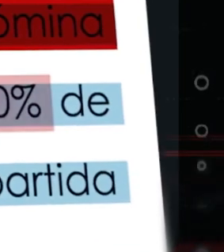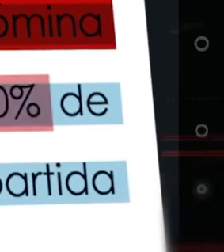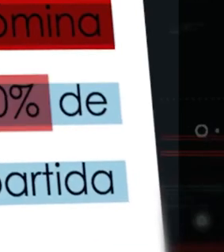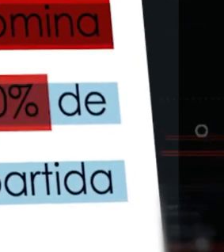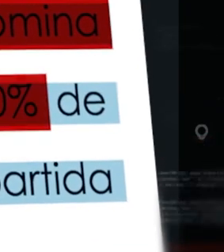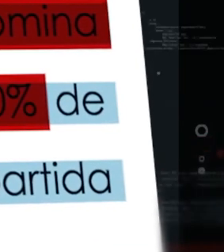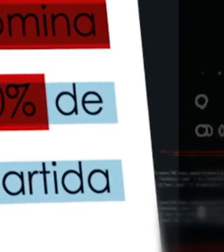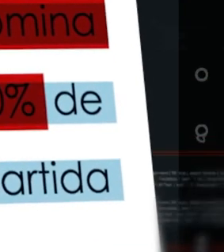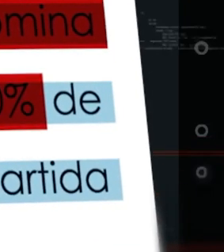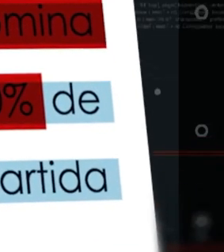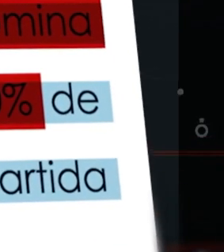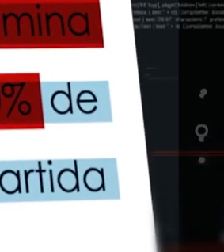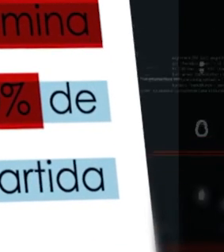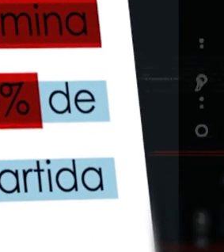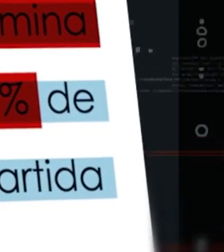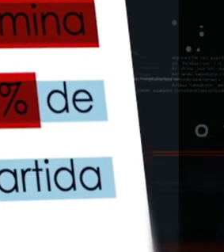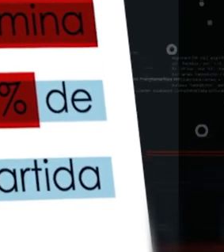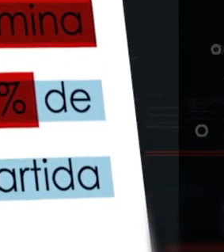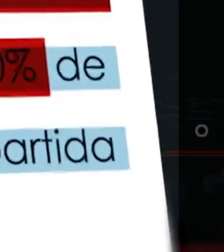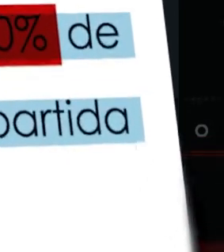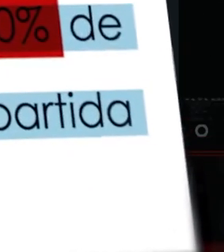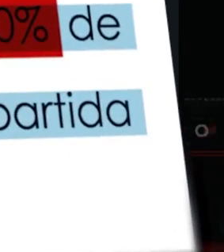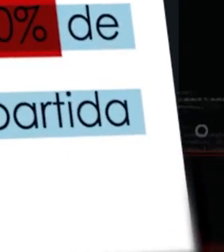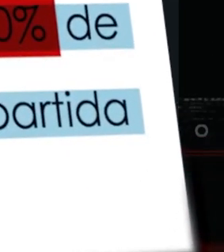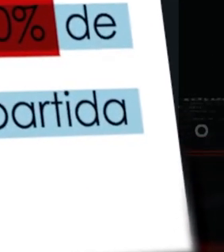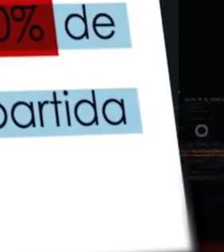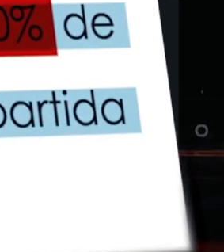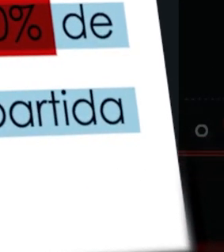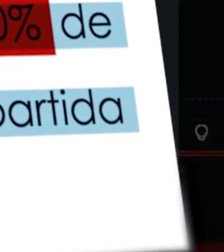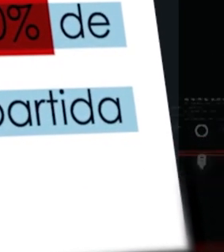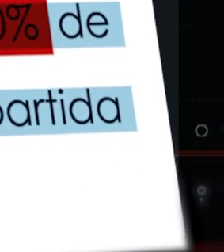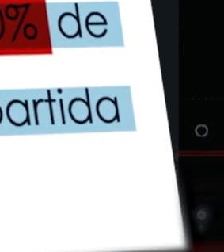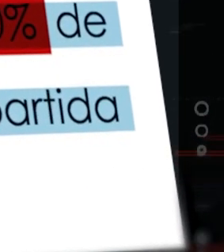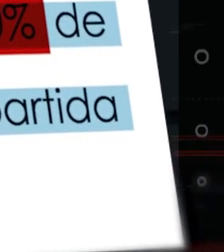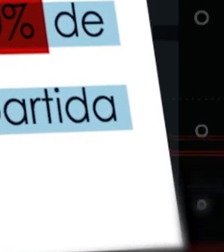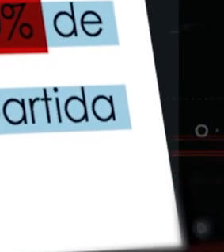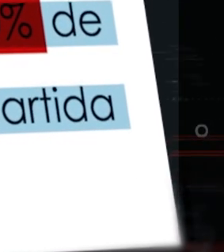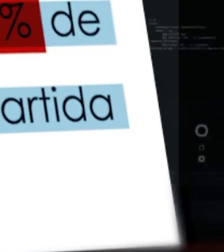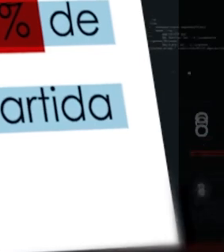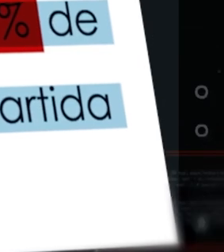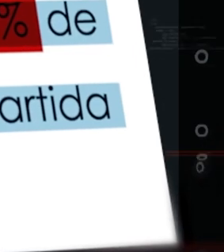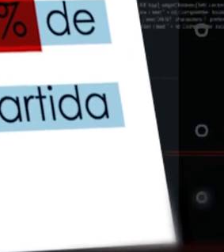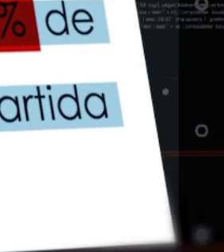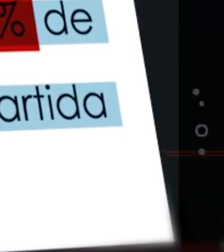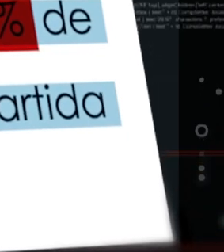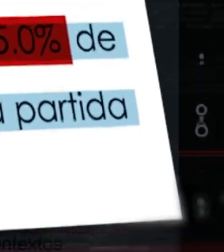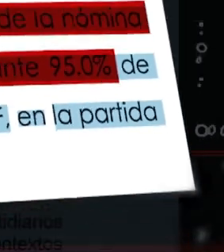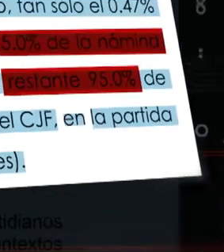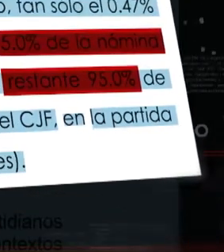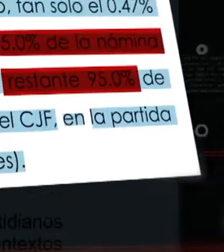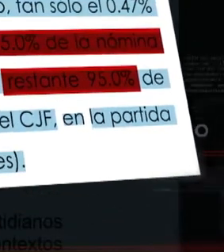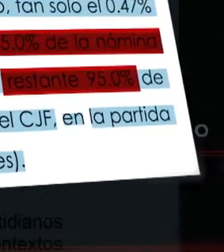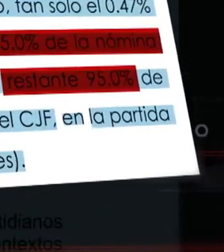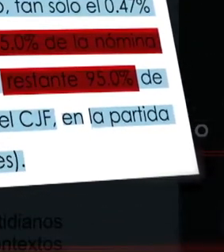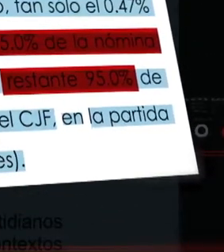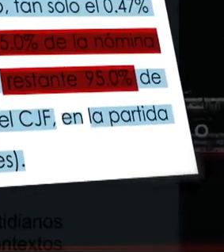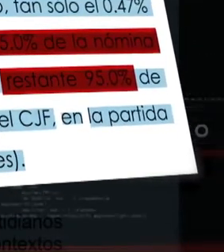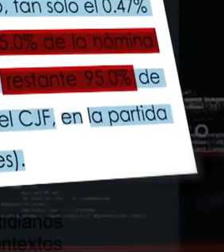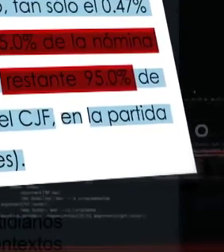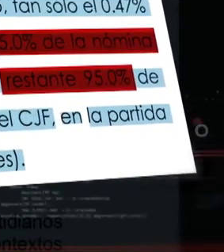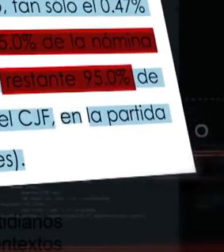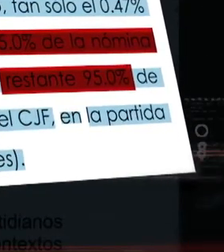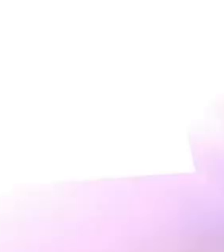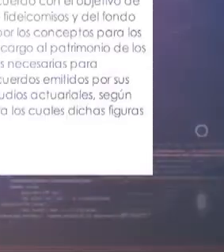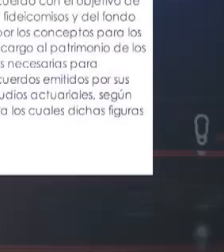la nómina de pensiones, pues el restante 95% se liquidó con el presupuesto propio, por lo que la Auditoría Superior de la